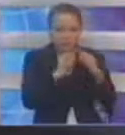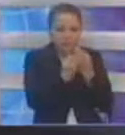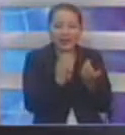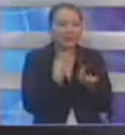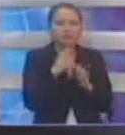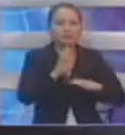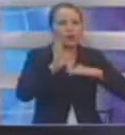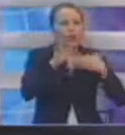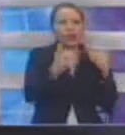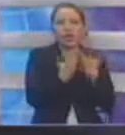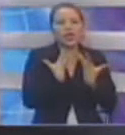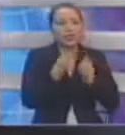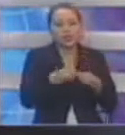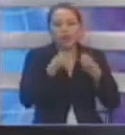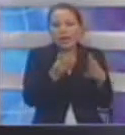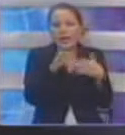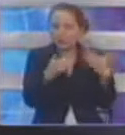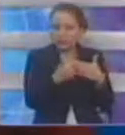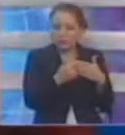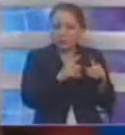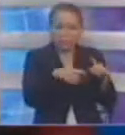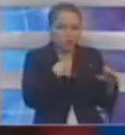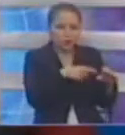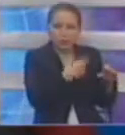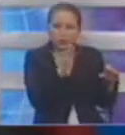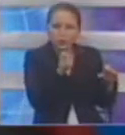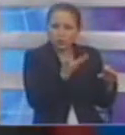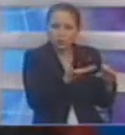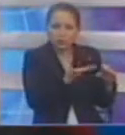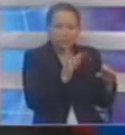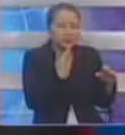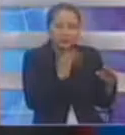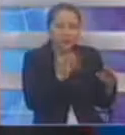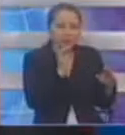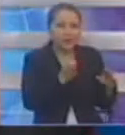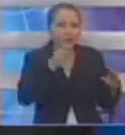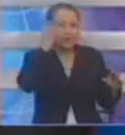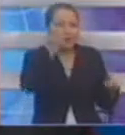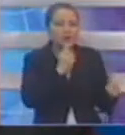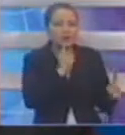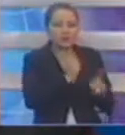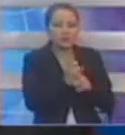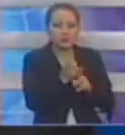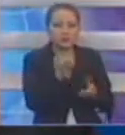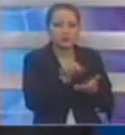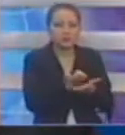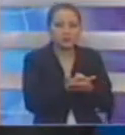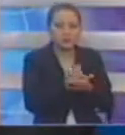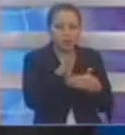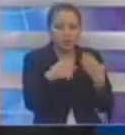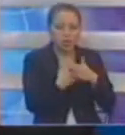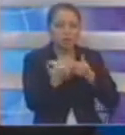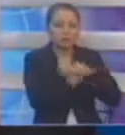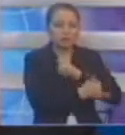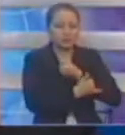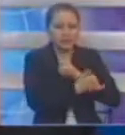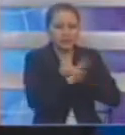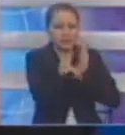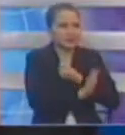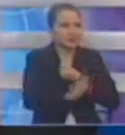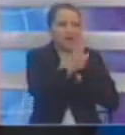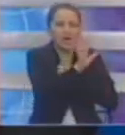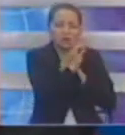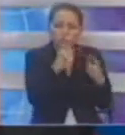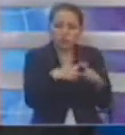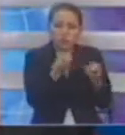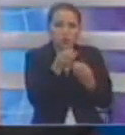no tienes recursos, no. Y en algún momento te pasa la cuenta. Eso, la realidad de la economía, le pasa la cuenta a los países. Y todos, o muchos